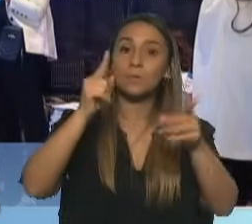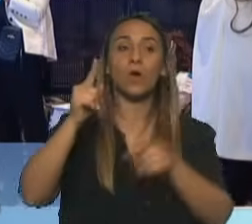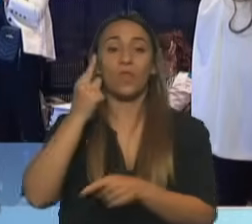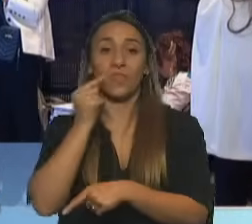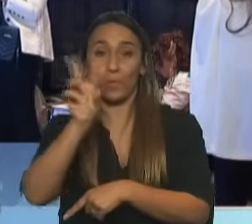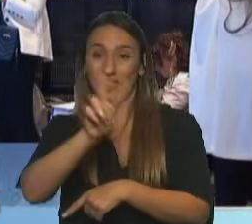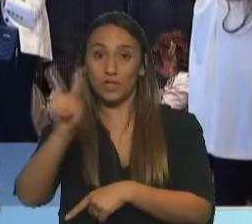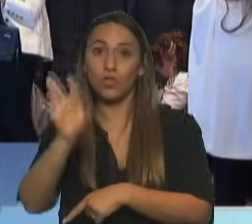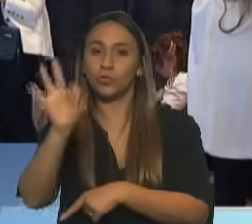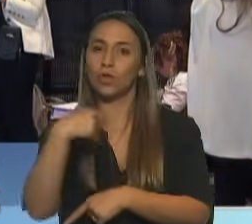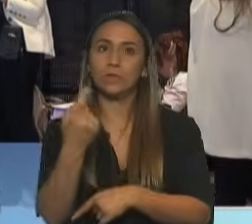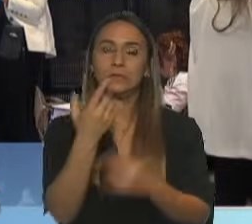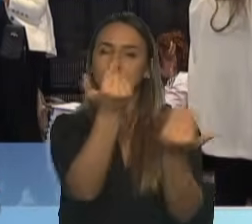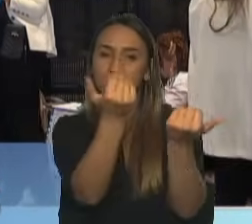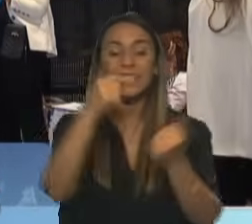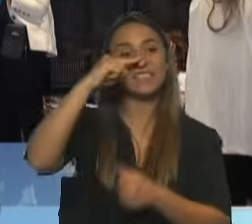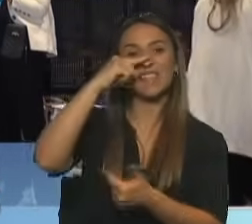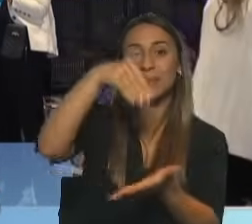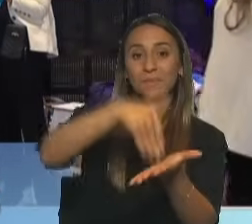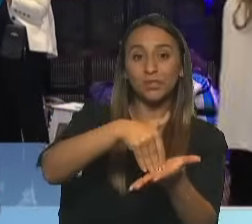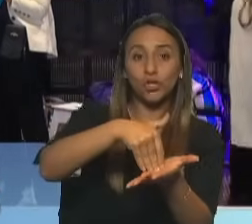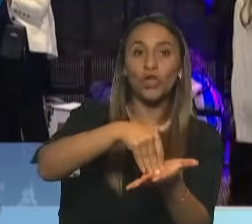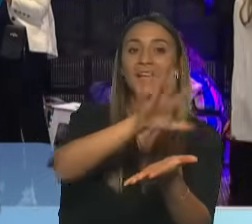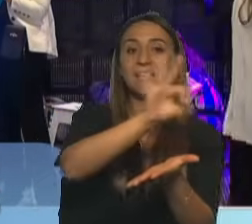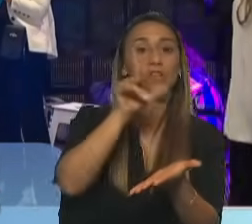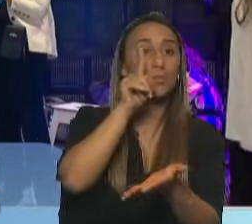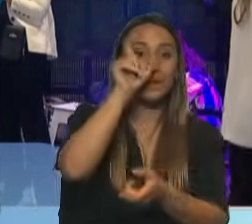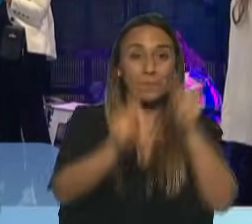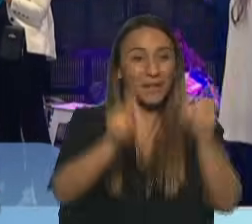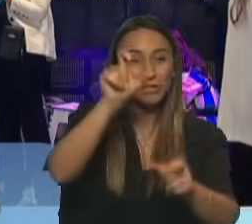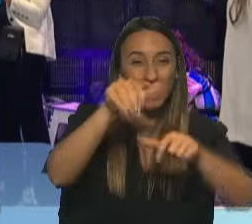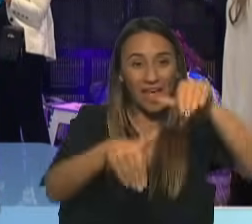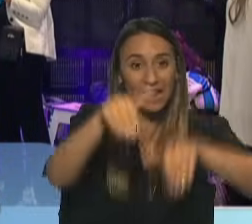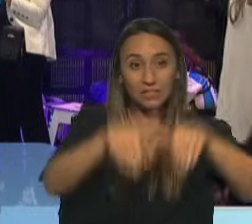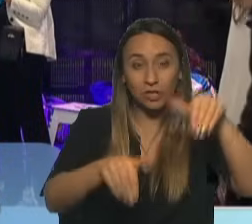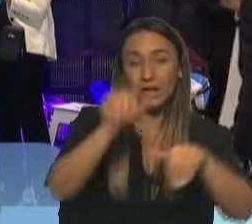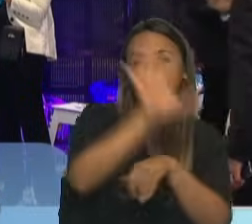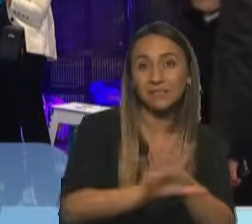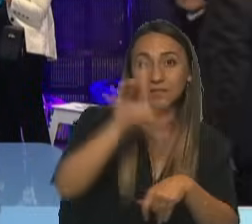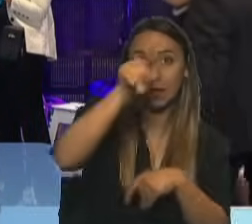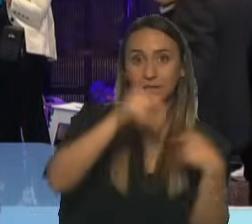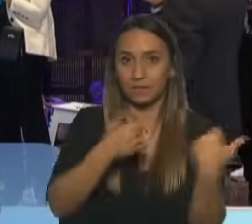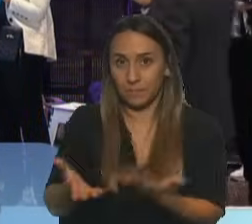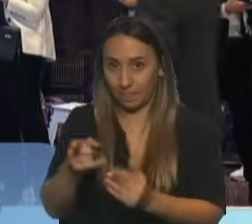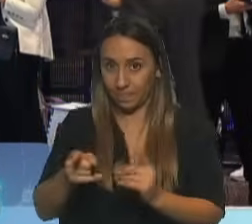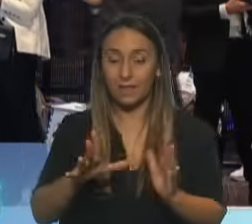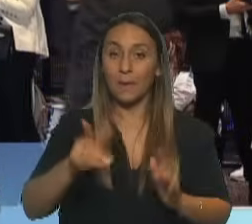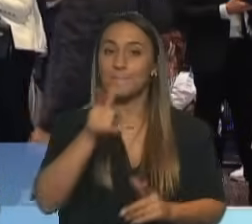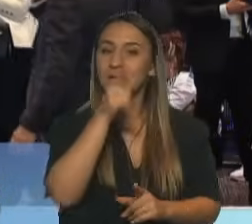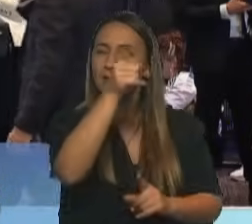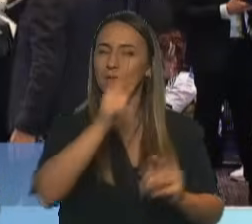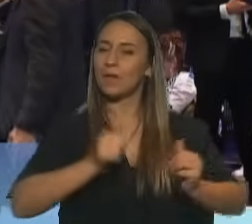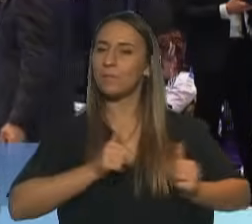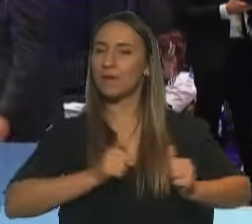22 de octubre. 7,5 millones de electores hay en el Norte Grande. Parece que hay situaciones que se están esperando con